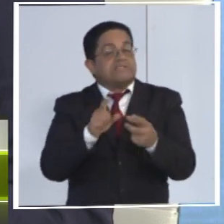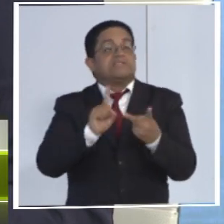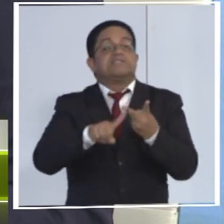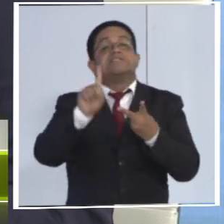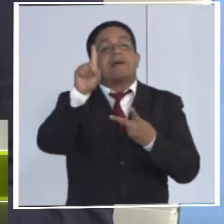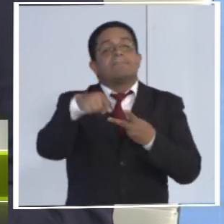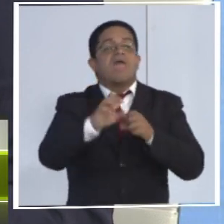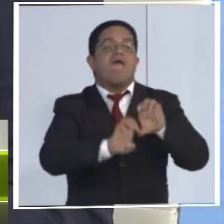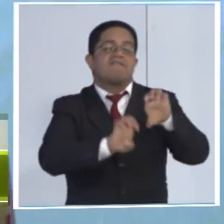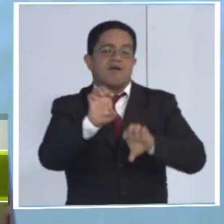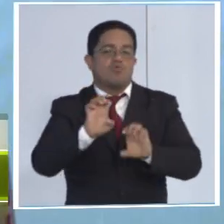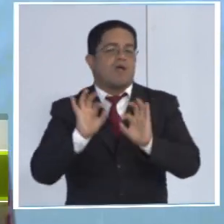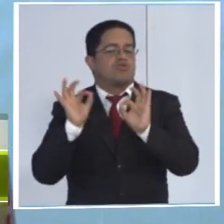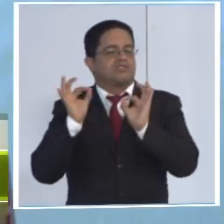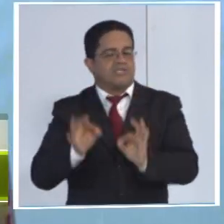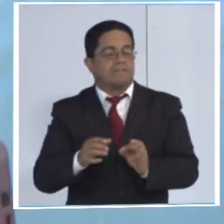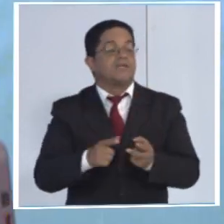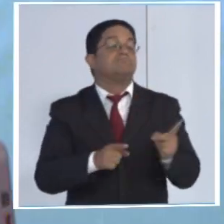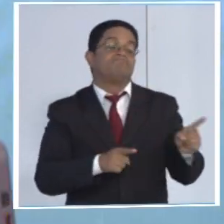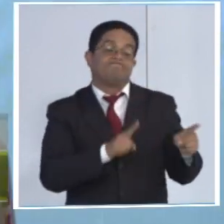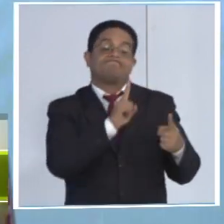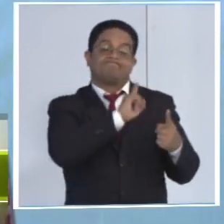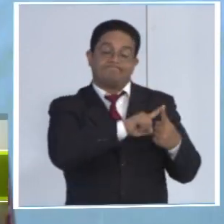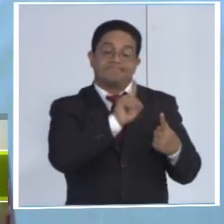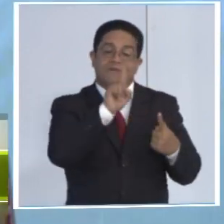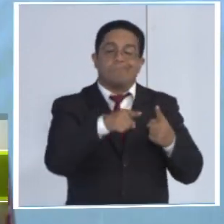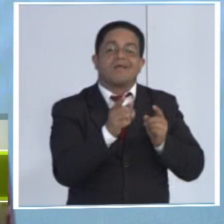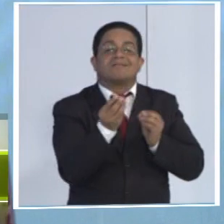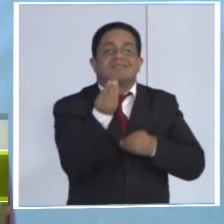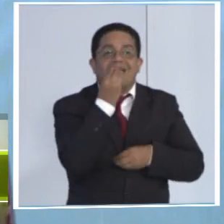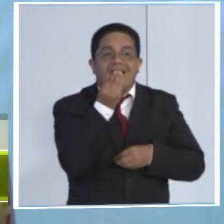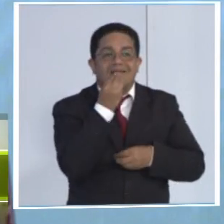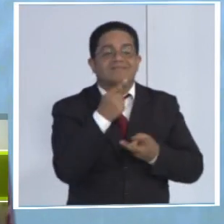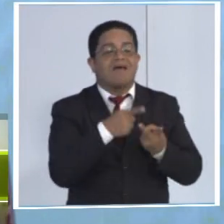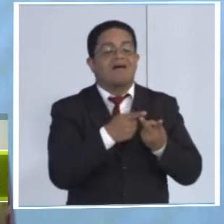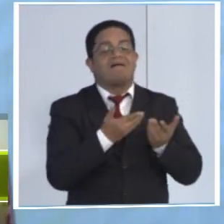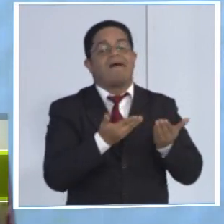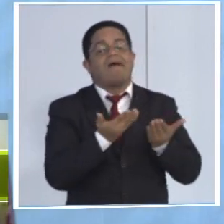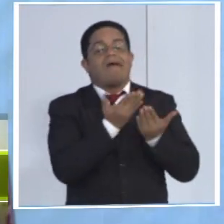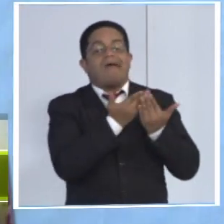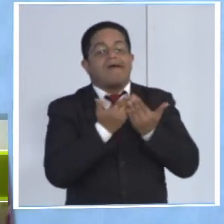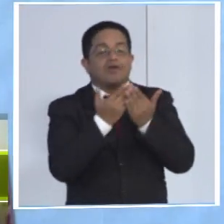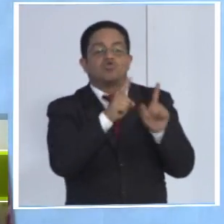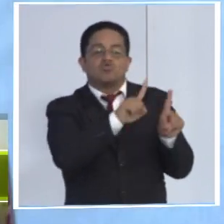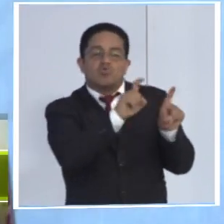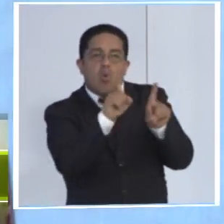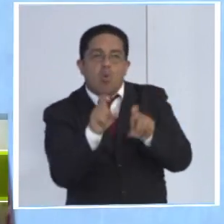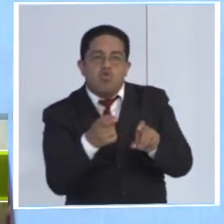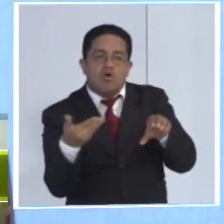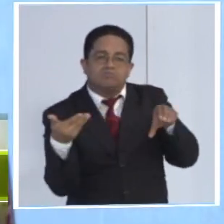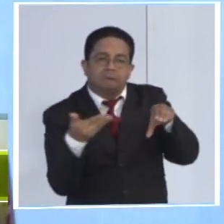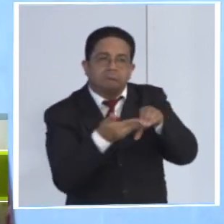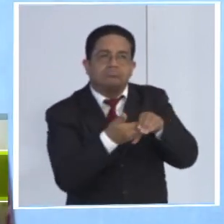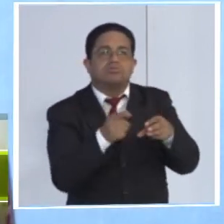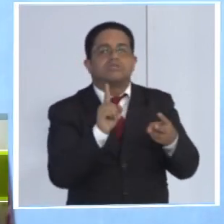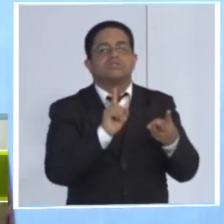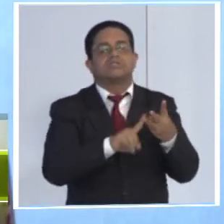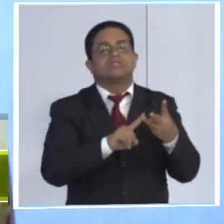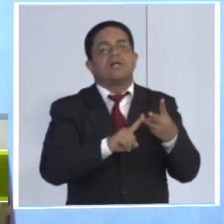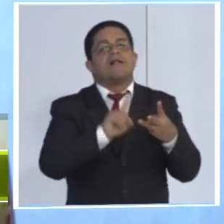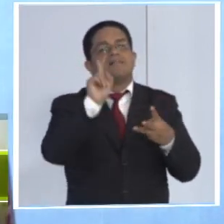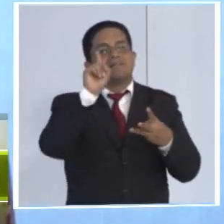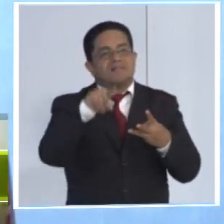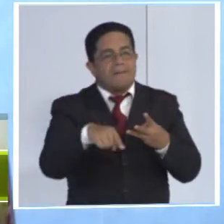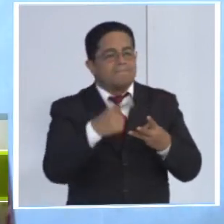por su especialista. Con una dieta, una evaluación continua, estudios imagenológicos, si fueron reperfundidos por cirugías